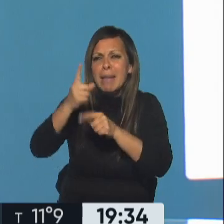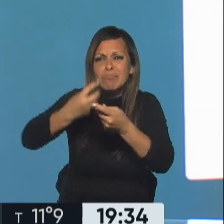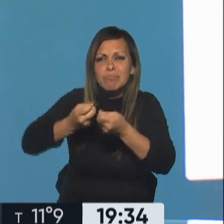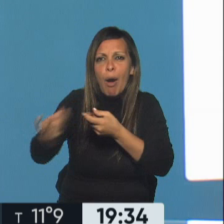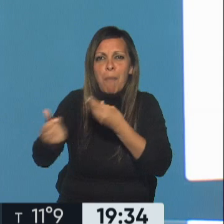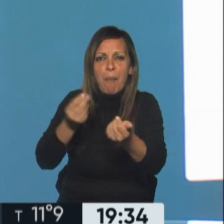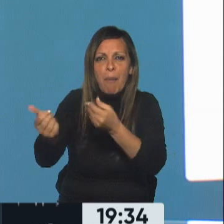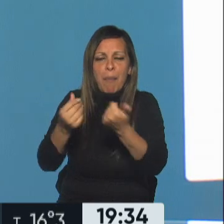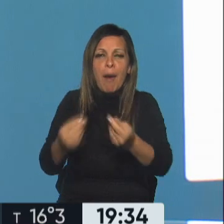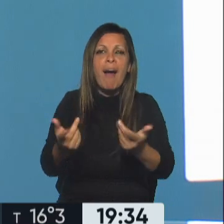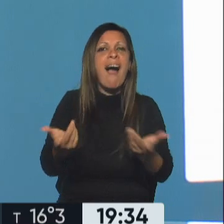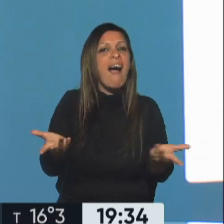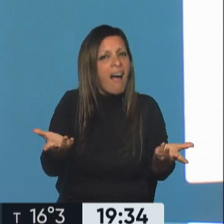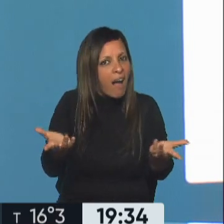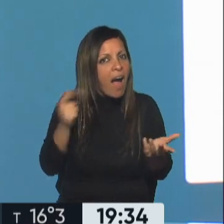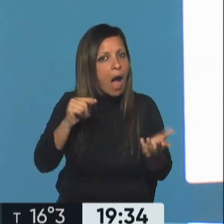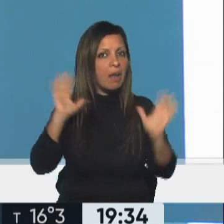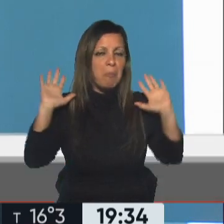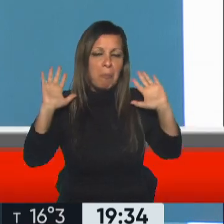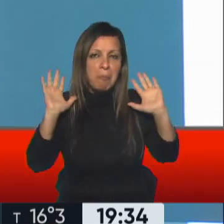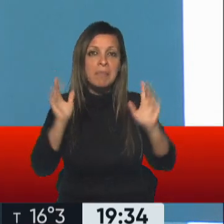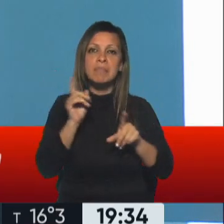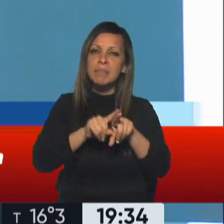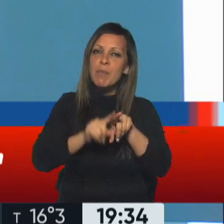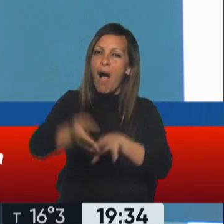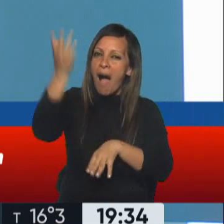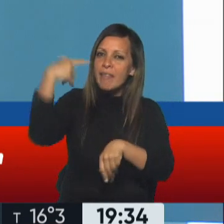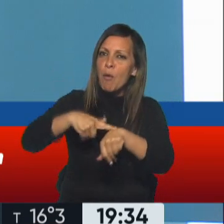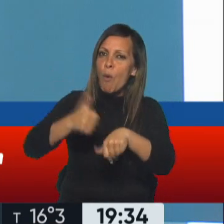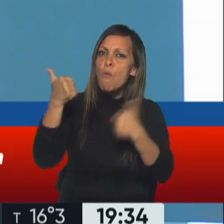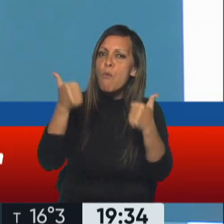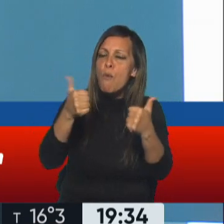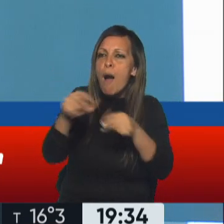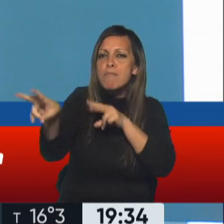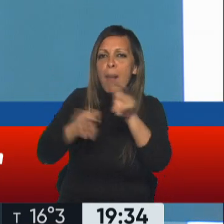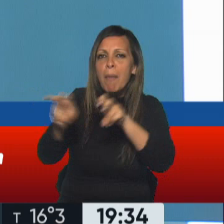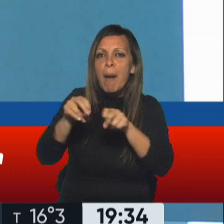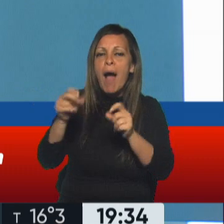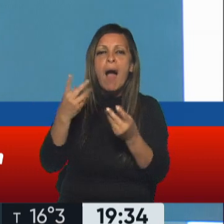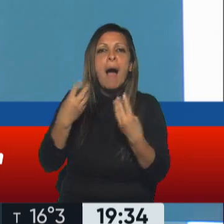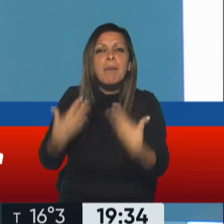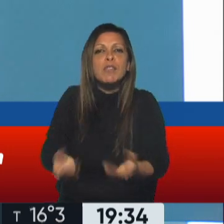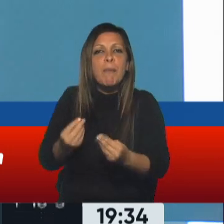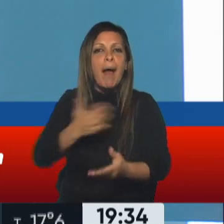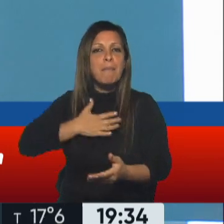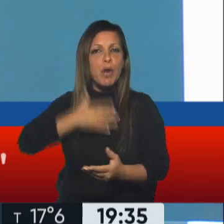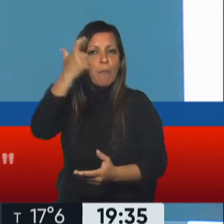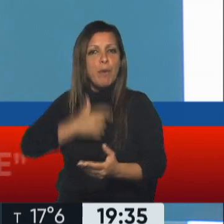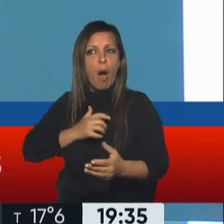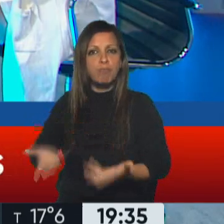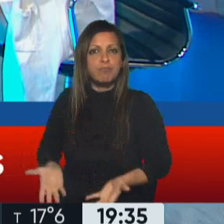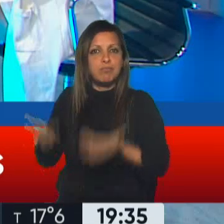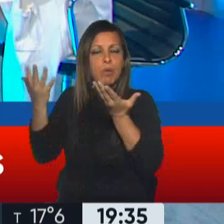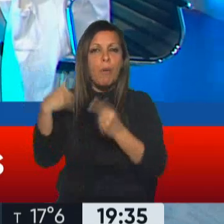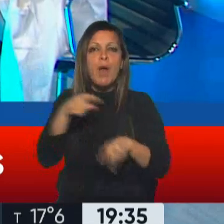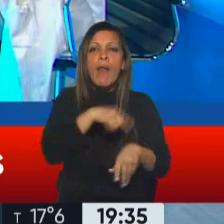de bonanza, digamos, ese dinero, esa rentabilidad se utilizó para uso personal, no para invertir en la empresa, y ahora ¿quién sale a salvar a la empresa? Un